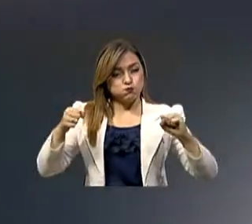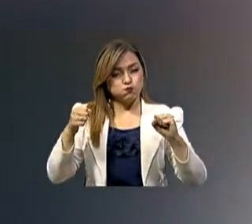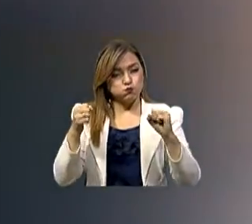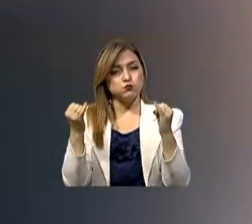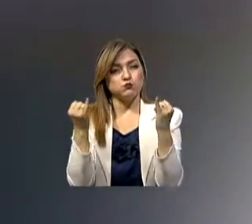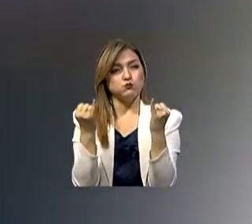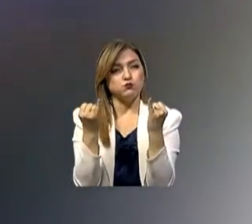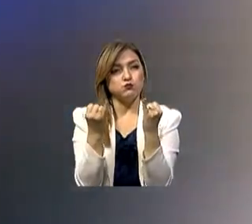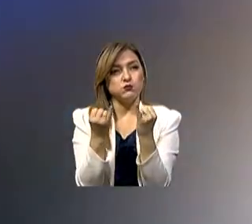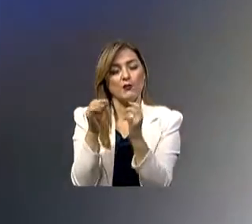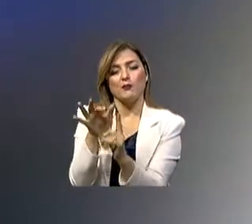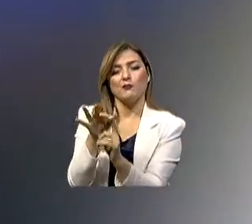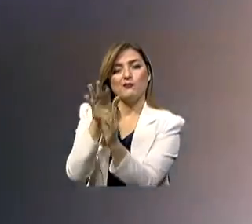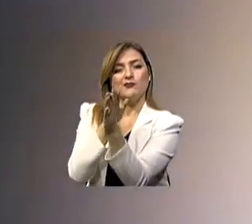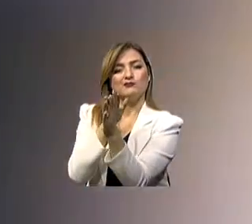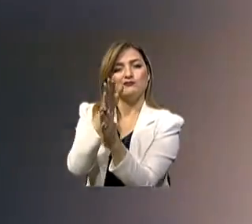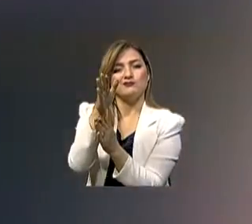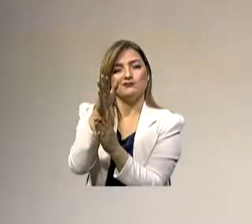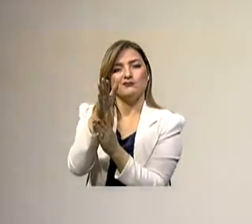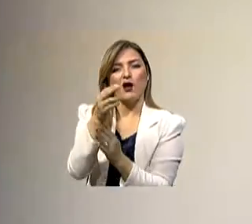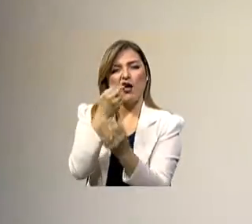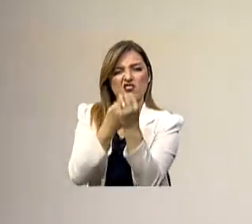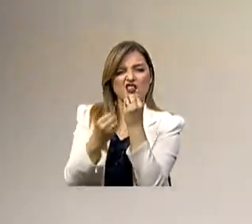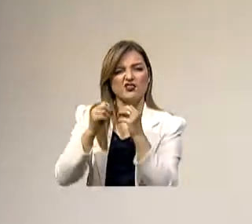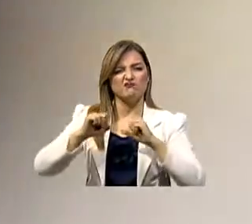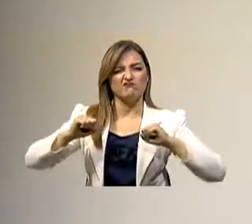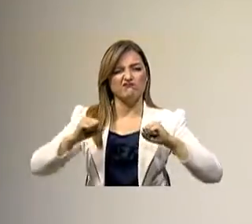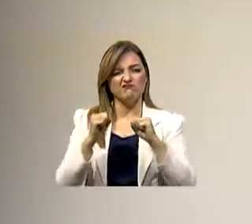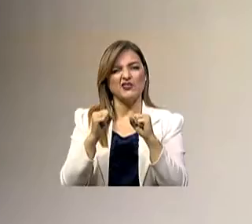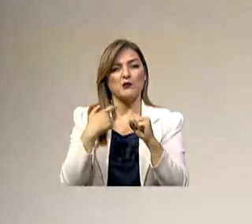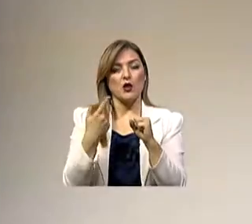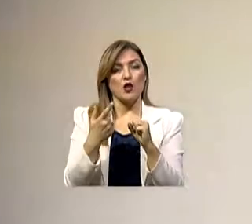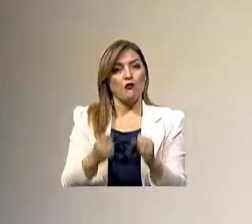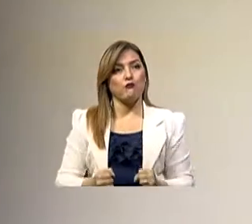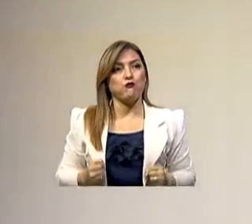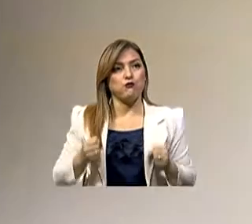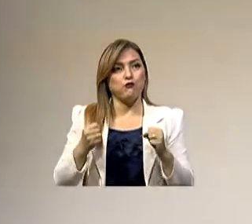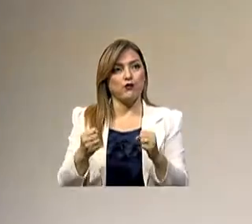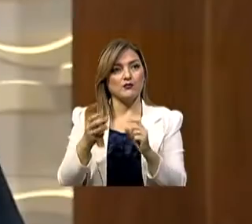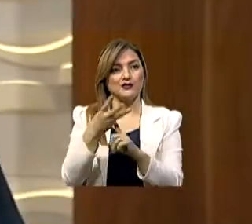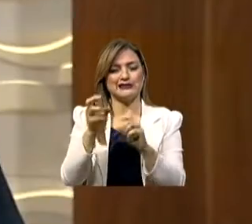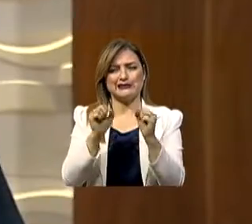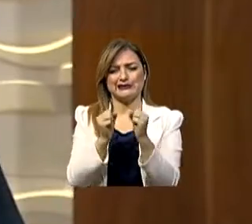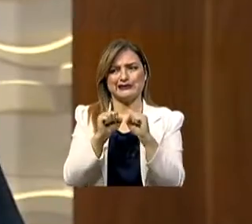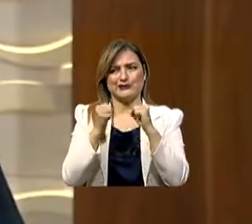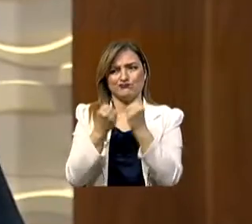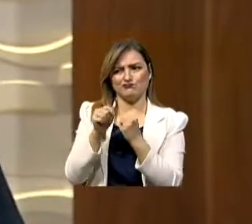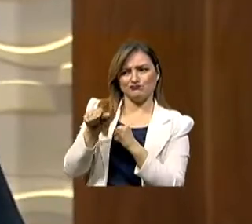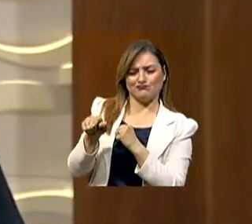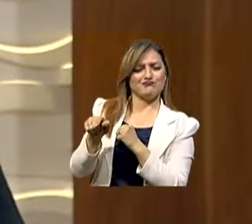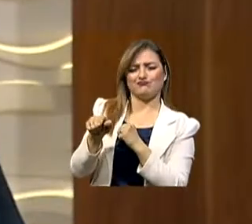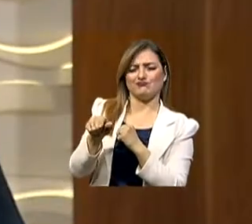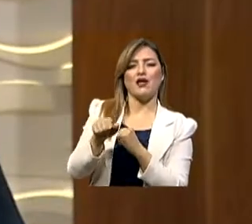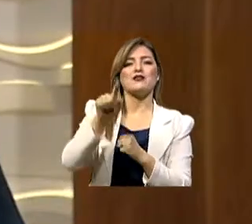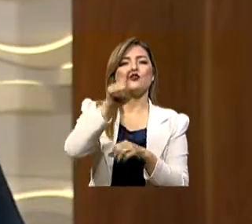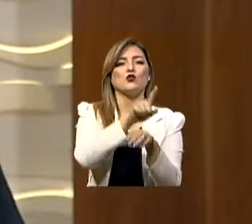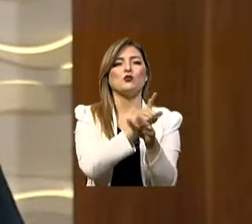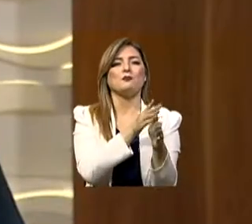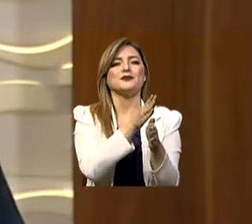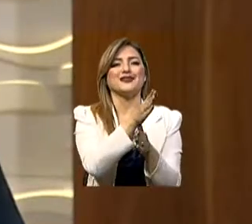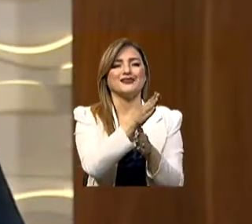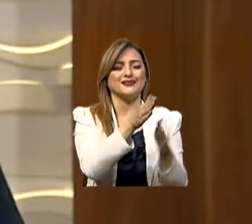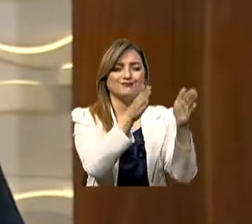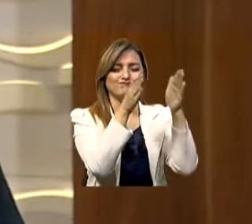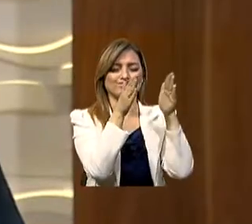eso sí evitando recurrir a dietas y ejercicios drásticos que se exhiben en internet la baja de peso está